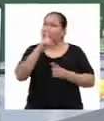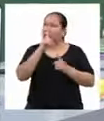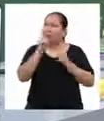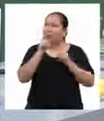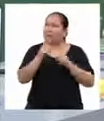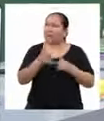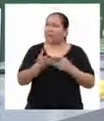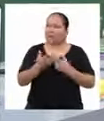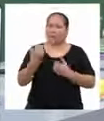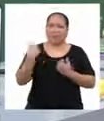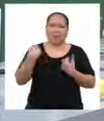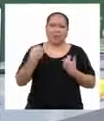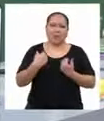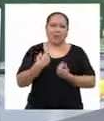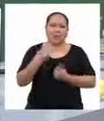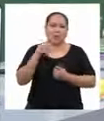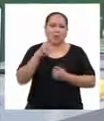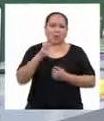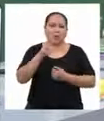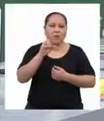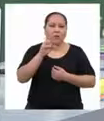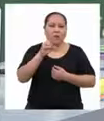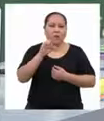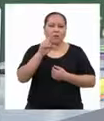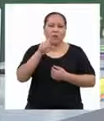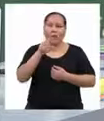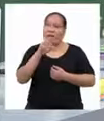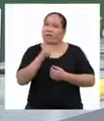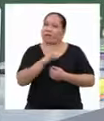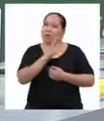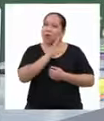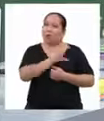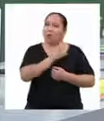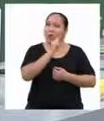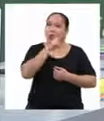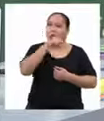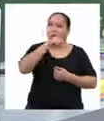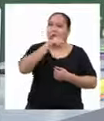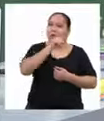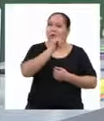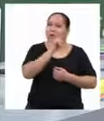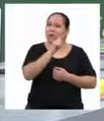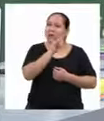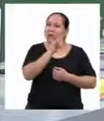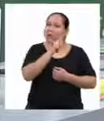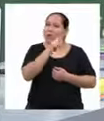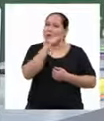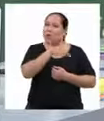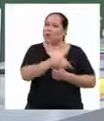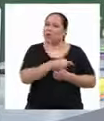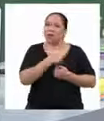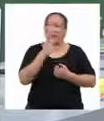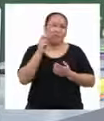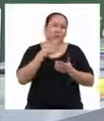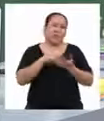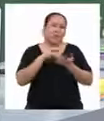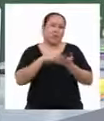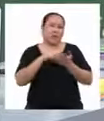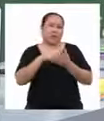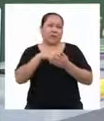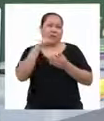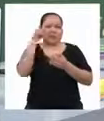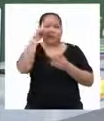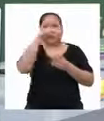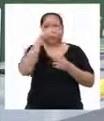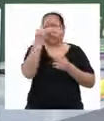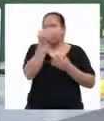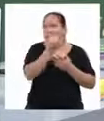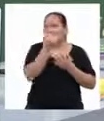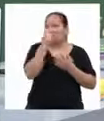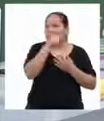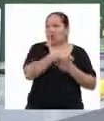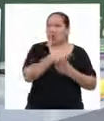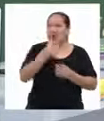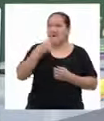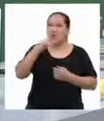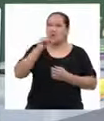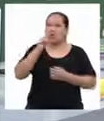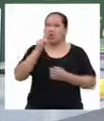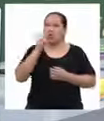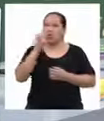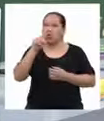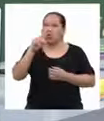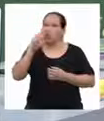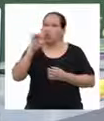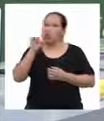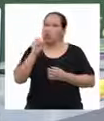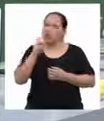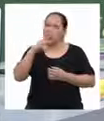en la que tenemos una variable cuantitativa, me parece que es un poco más complicado graficar ese histograma y